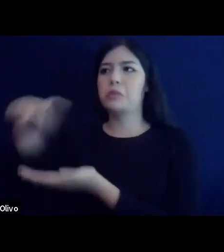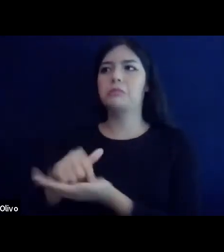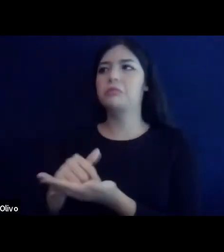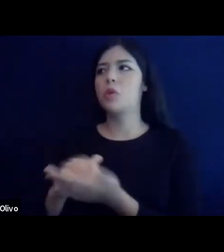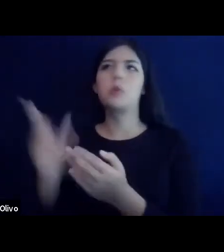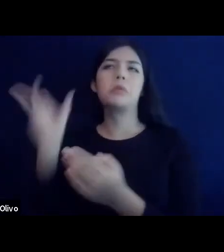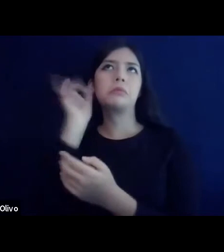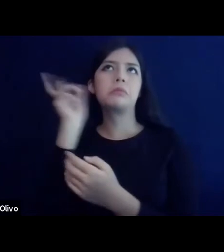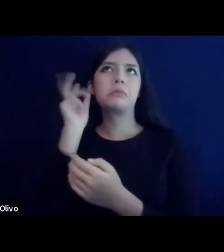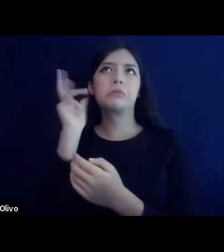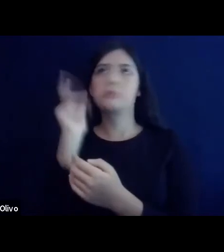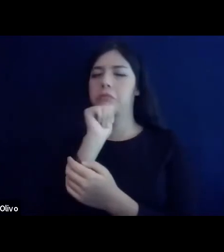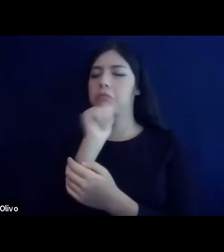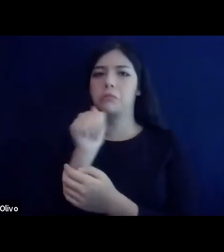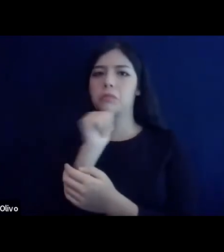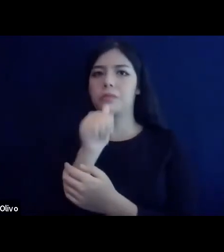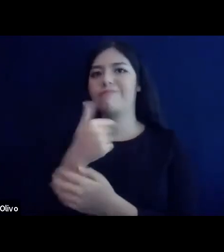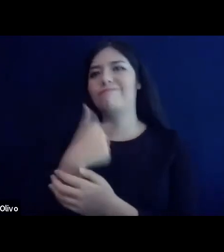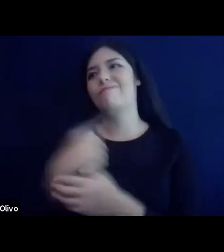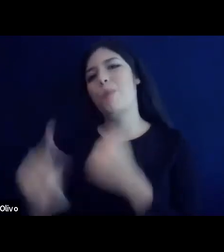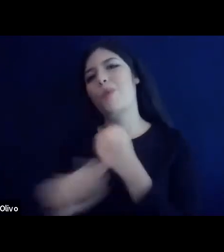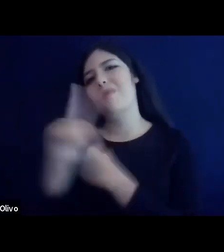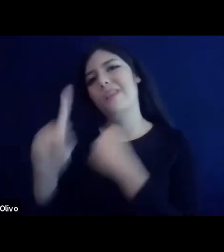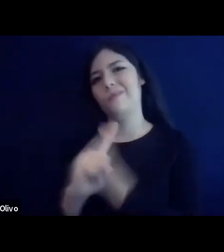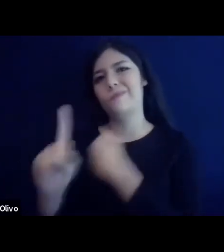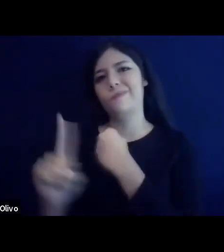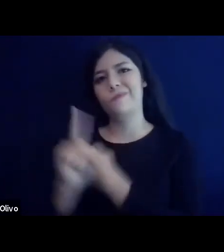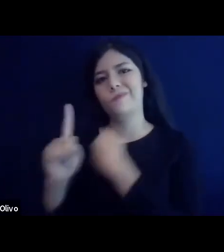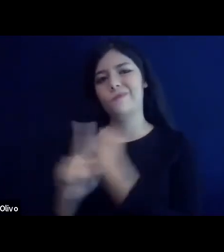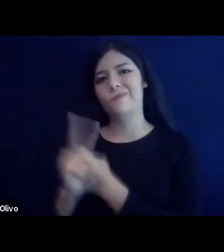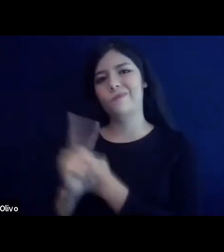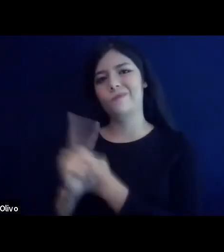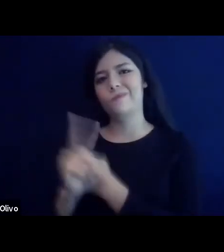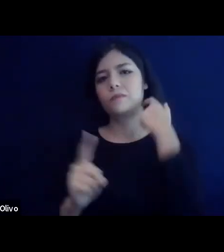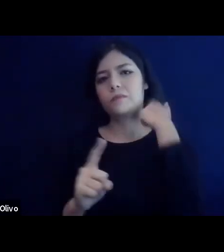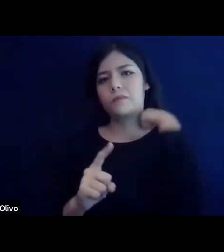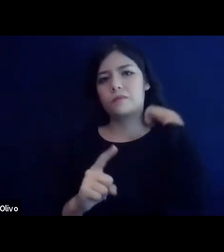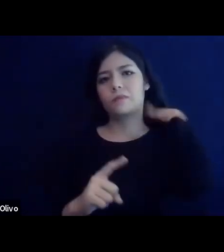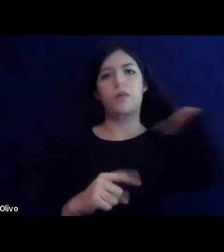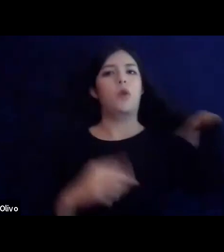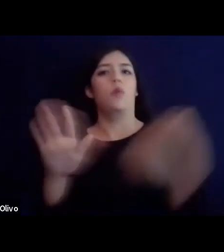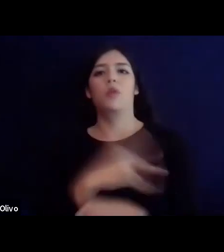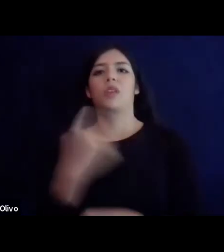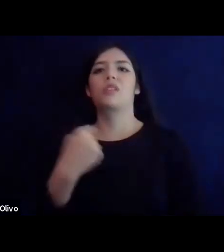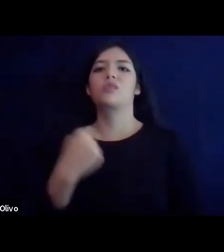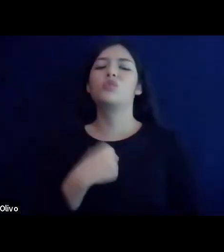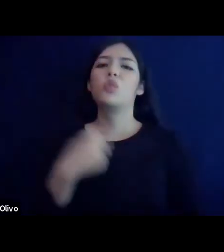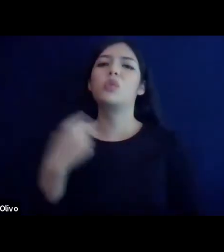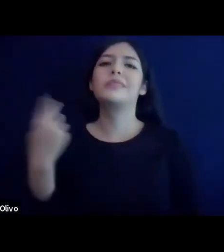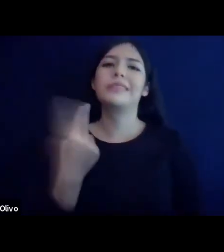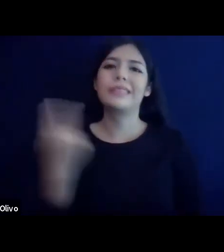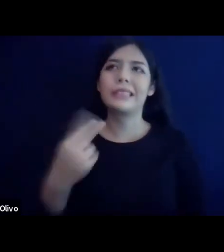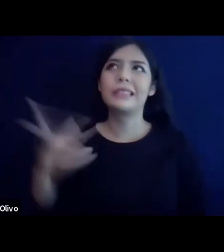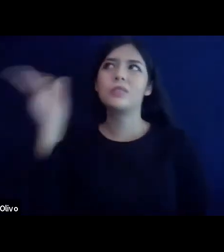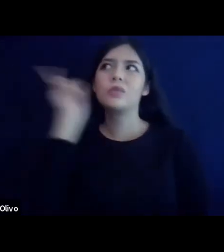un espacio donde haya buena acústica, donde yo pueda tener buena percepción. O sea, me ha solucionado mucho la